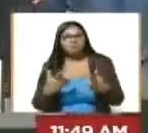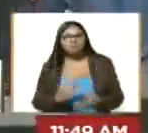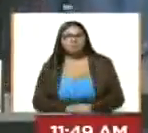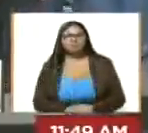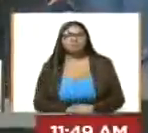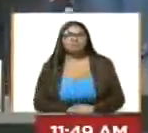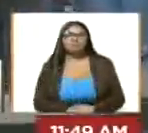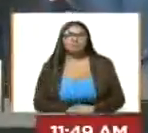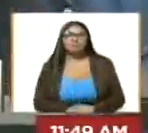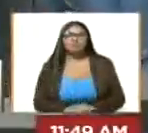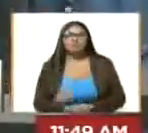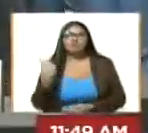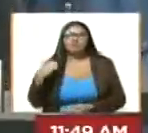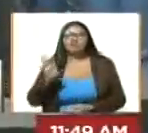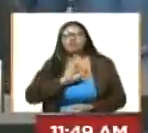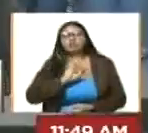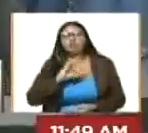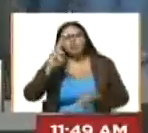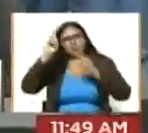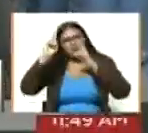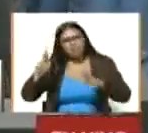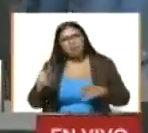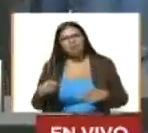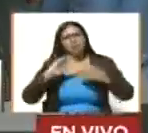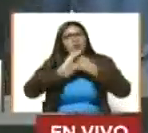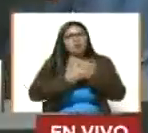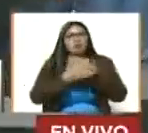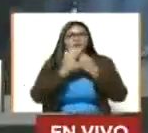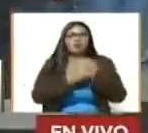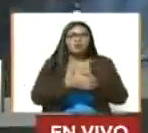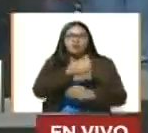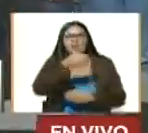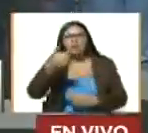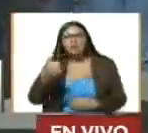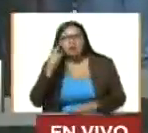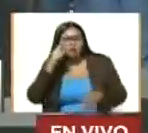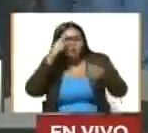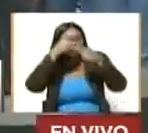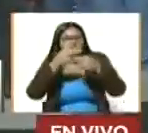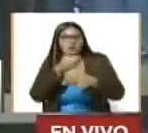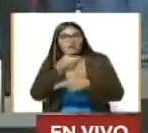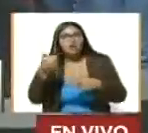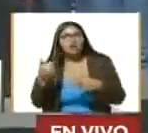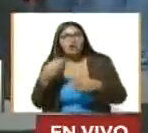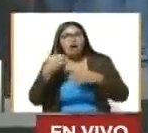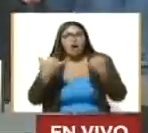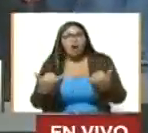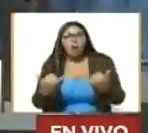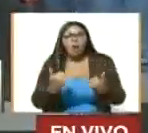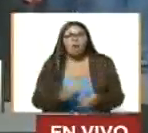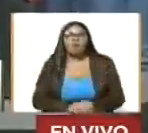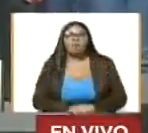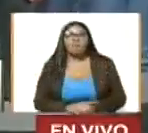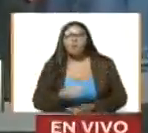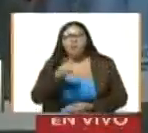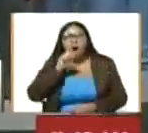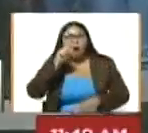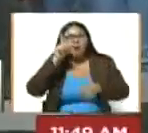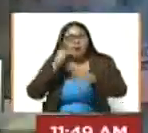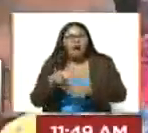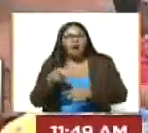gozan del respeto, del cariño de ustedes, del reconocimiento, y ahora están en la obligación